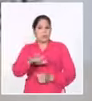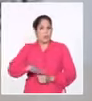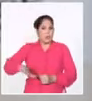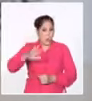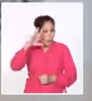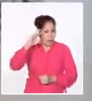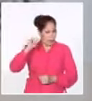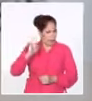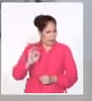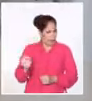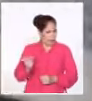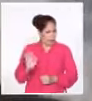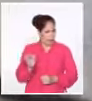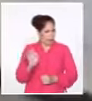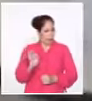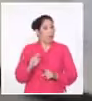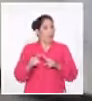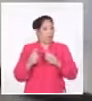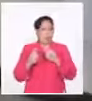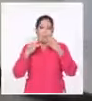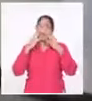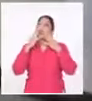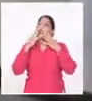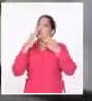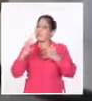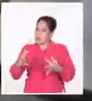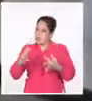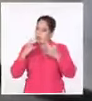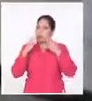entendido, sin embargo, el impacto de la llamada caja